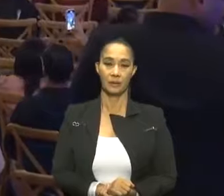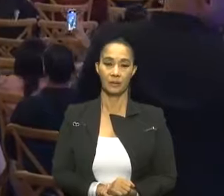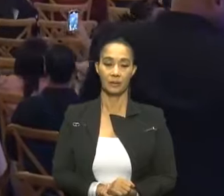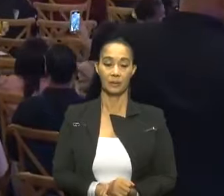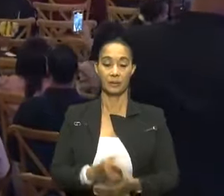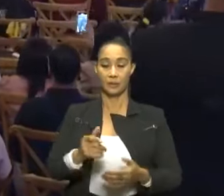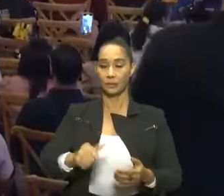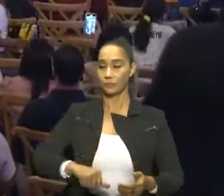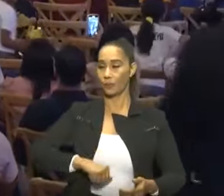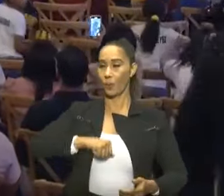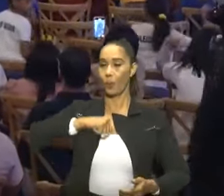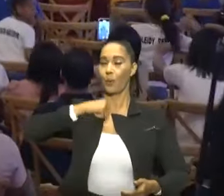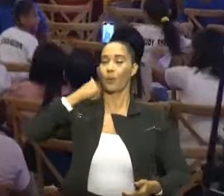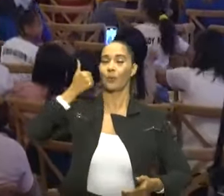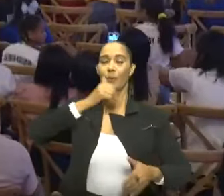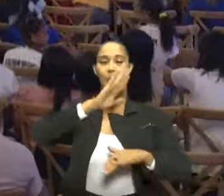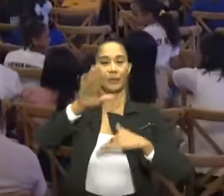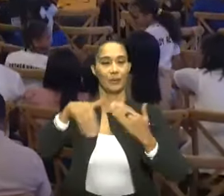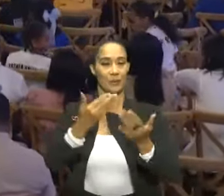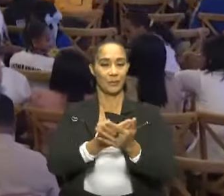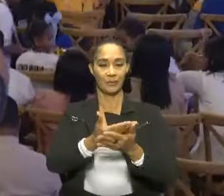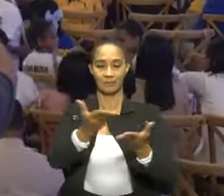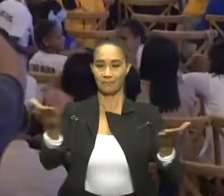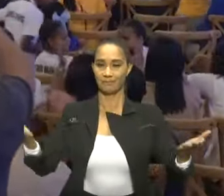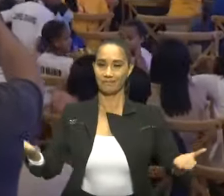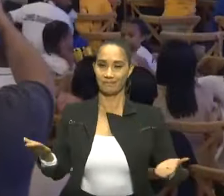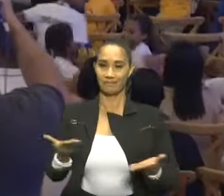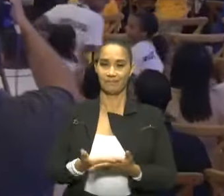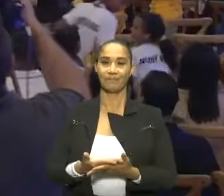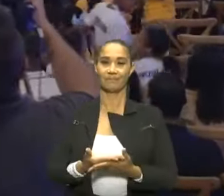Ellos son un orgullo de todos, ¿eh?